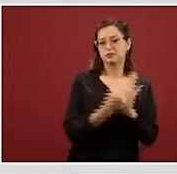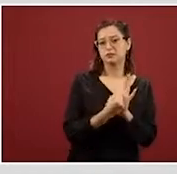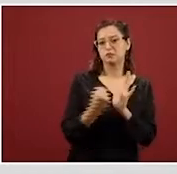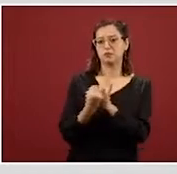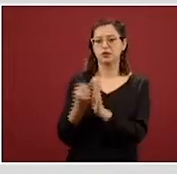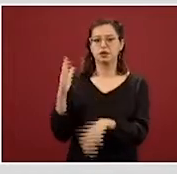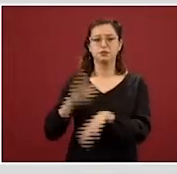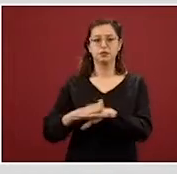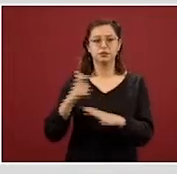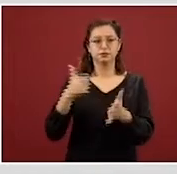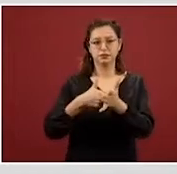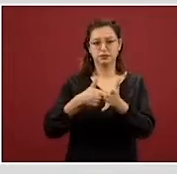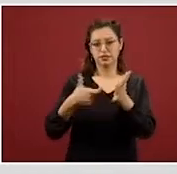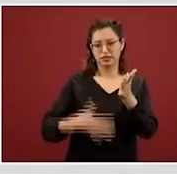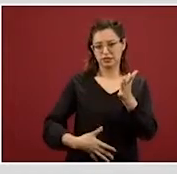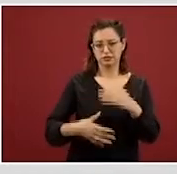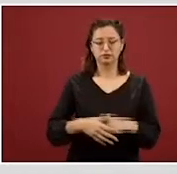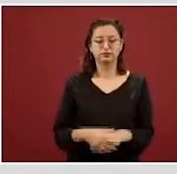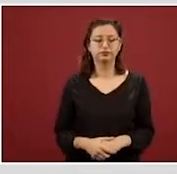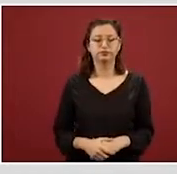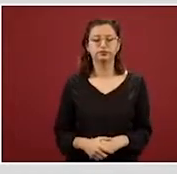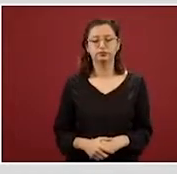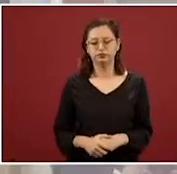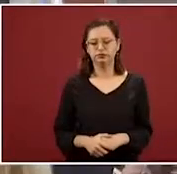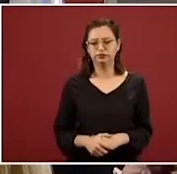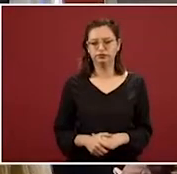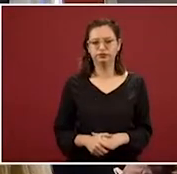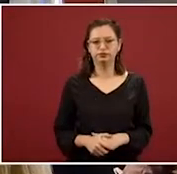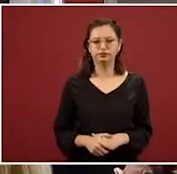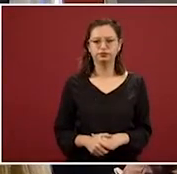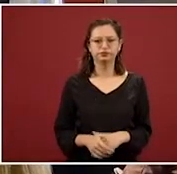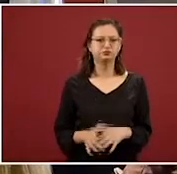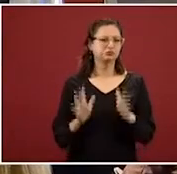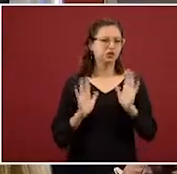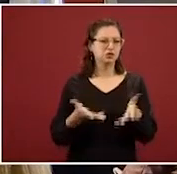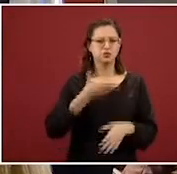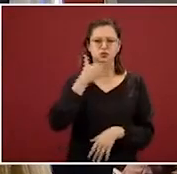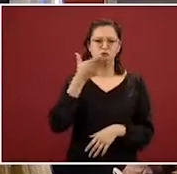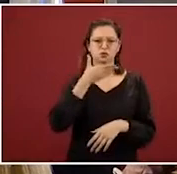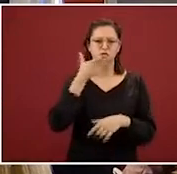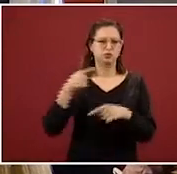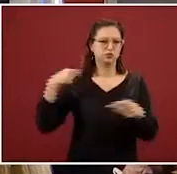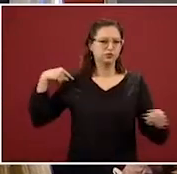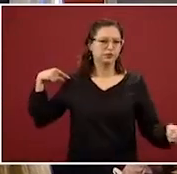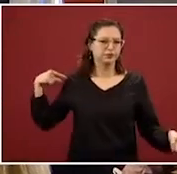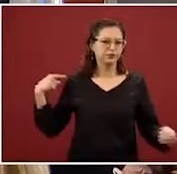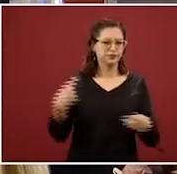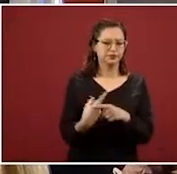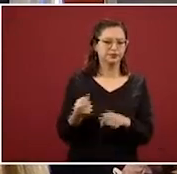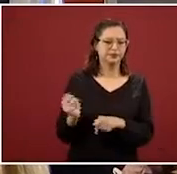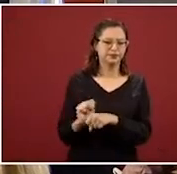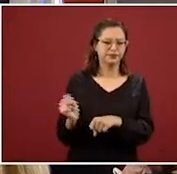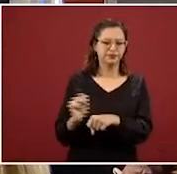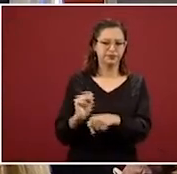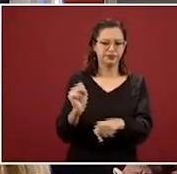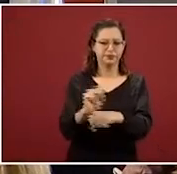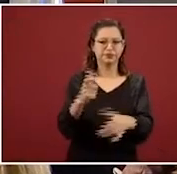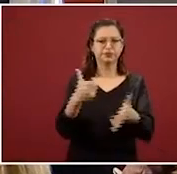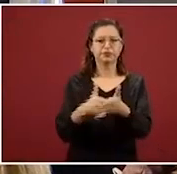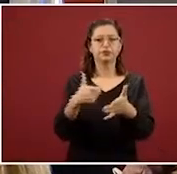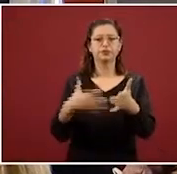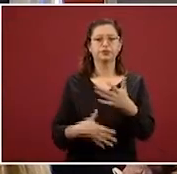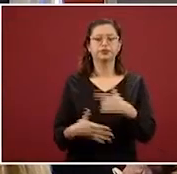Gracias, señor presidente. Esos se han mantenido como los más económicos ya durante varias semanas. En las acciones